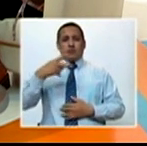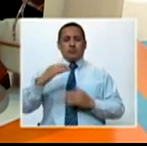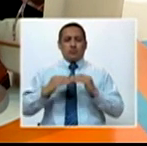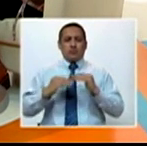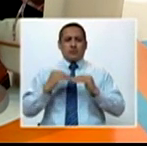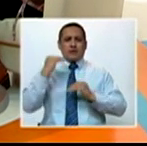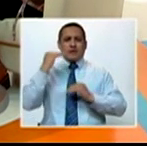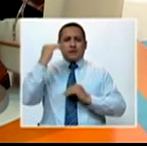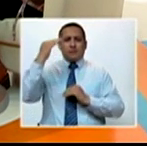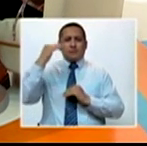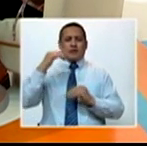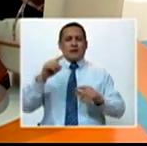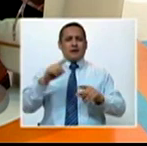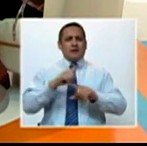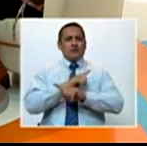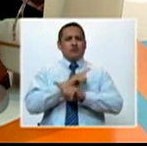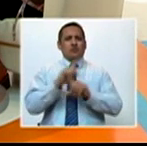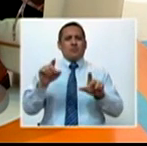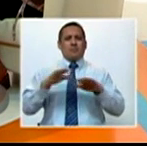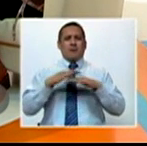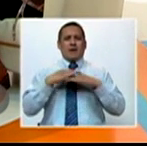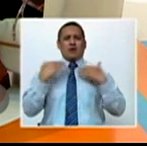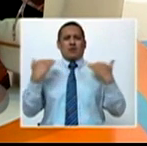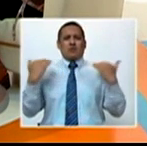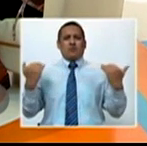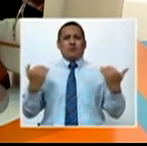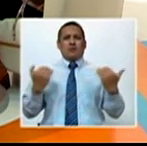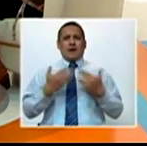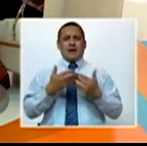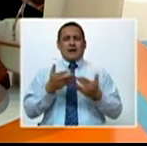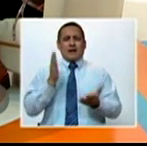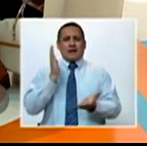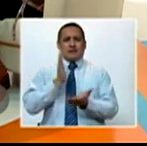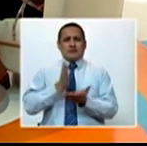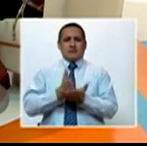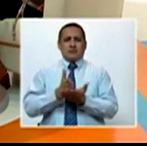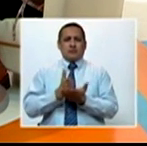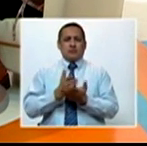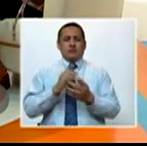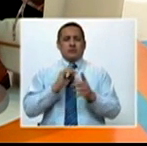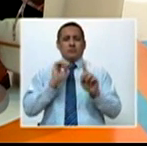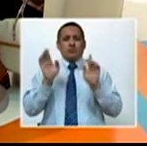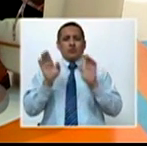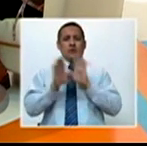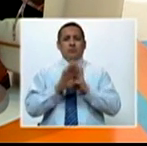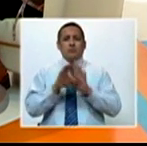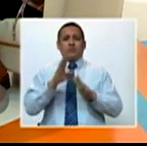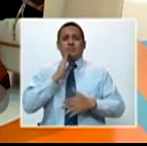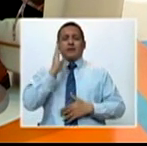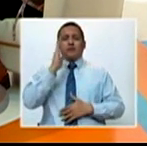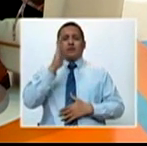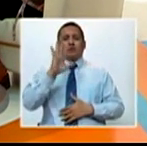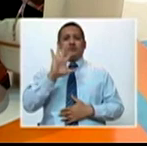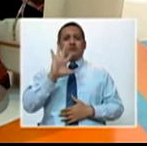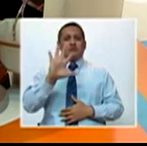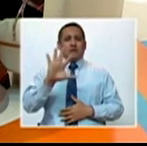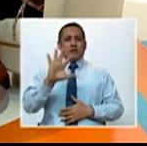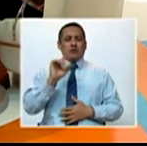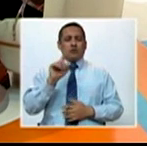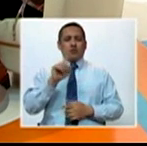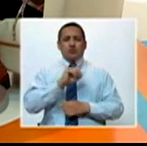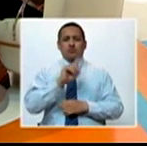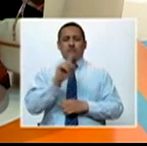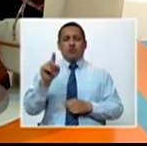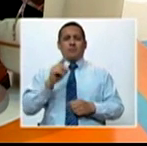segunda instancia no debiera agravar la condena. Si le pusieron 5, no